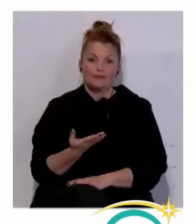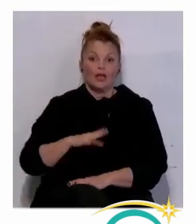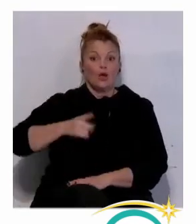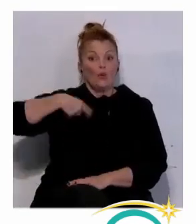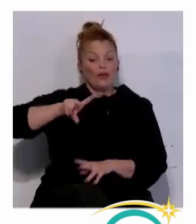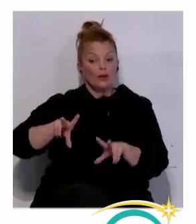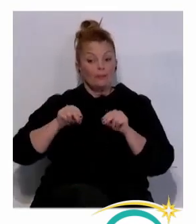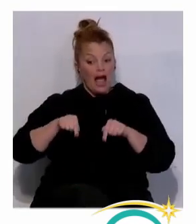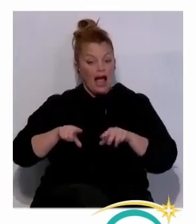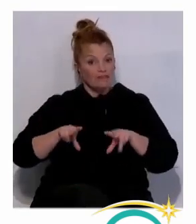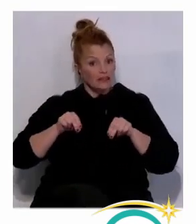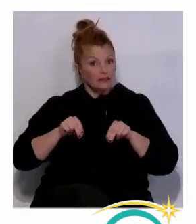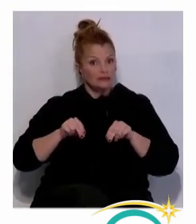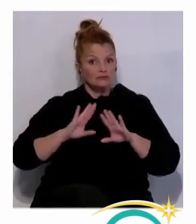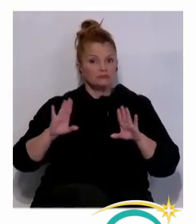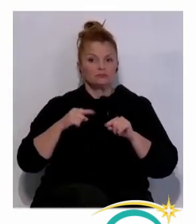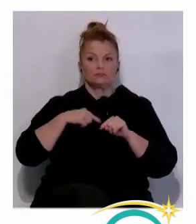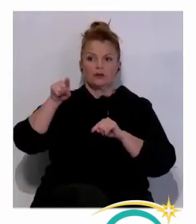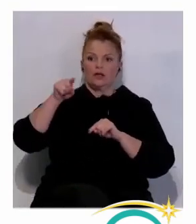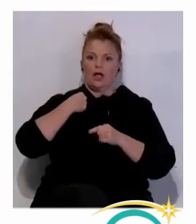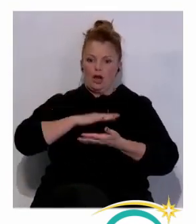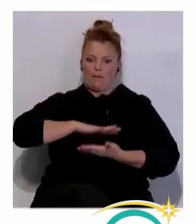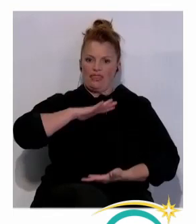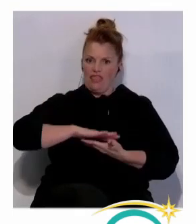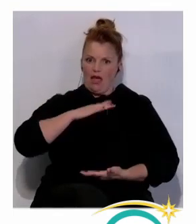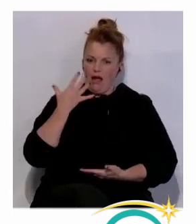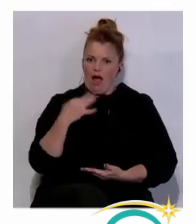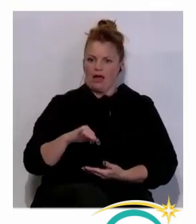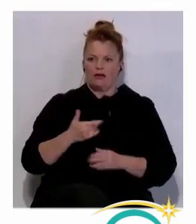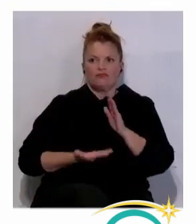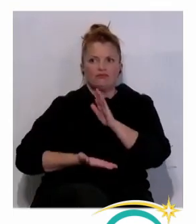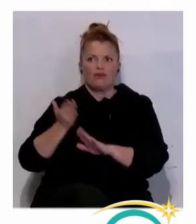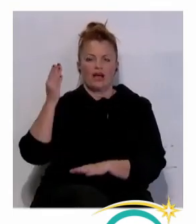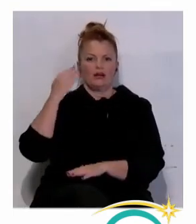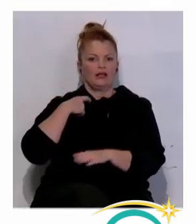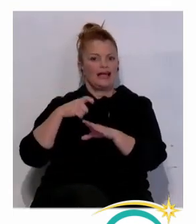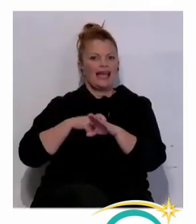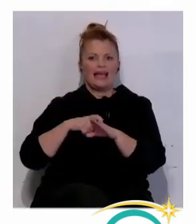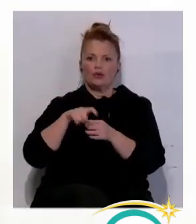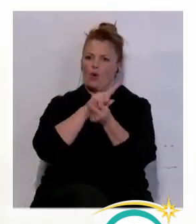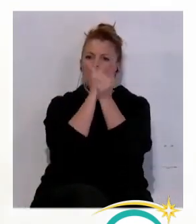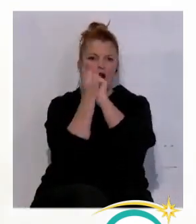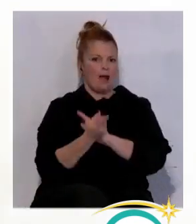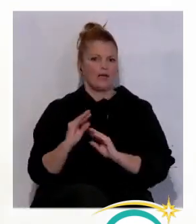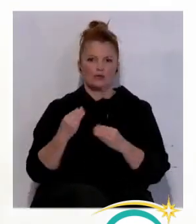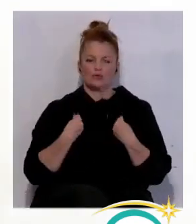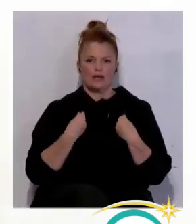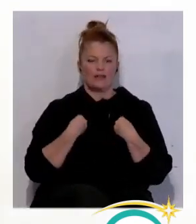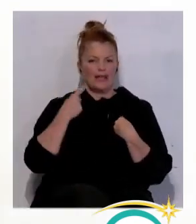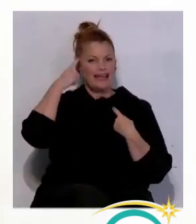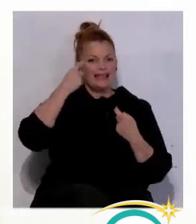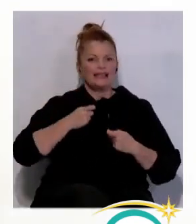que terminan aquí, aparte de conseguir mayor capacidad funcional, salen con una modificación de estilo la mayor parte de ellos. Intentamos que el